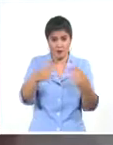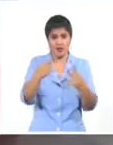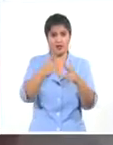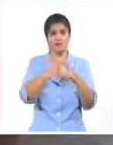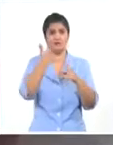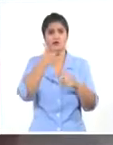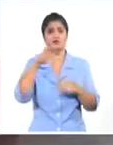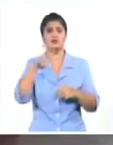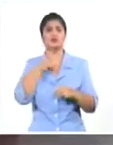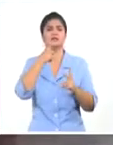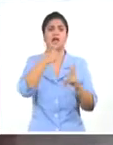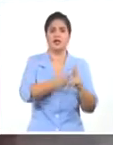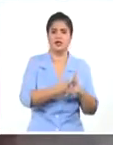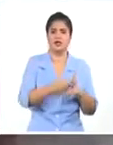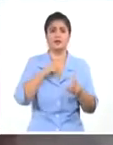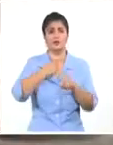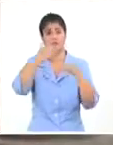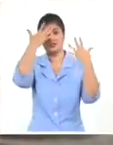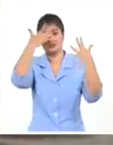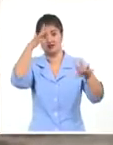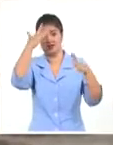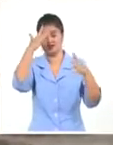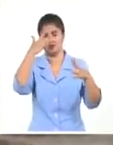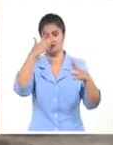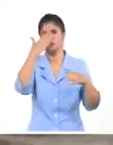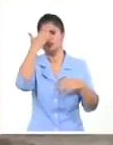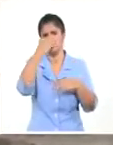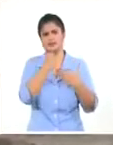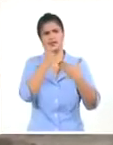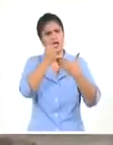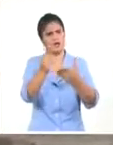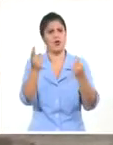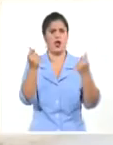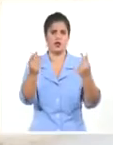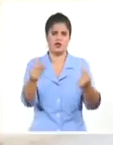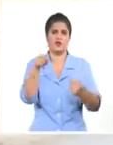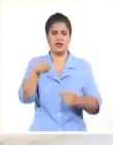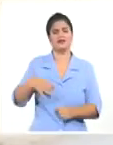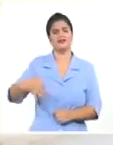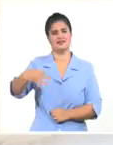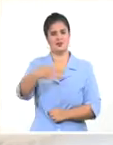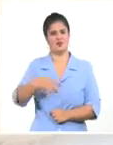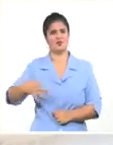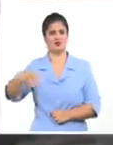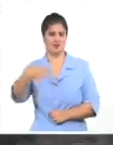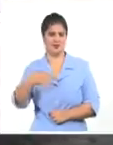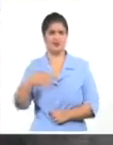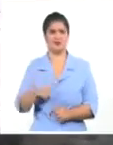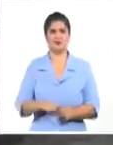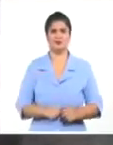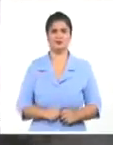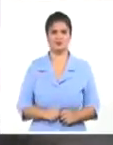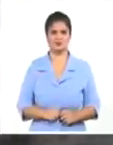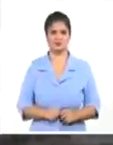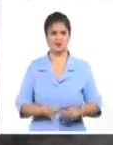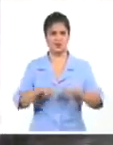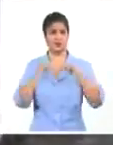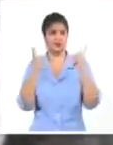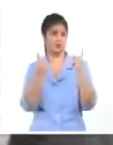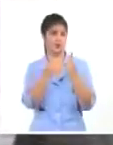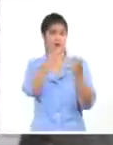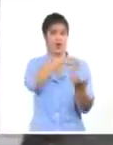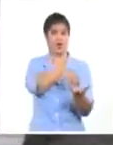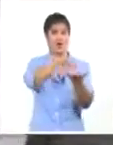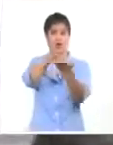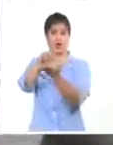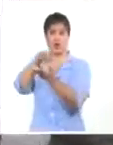este colectivo por los ingresos mensuales y la aceptación de sus productos en los distintos mercados. En todas las entidades